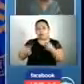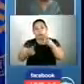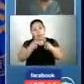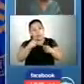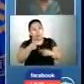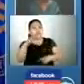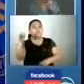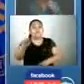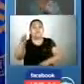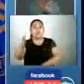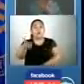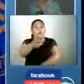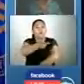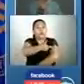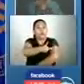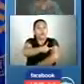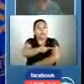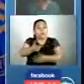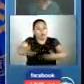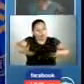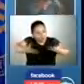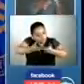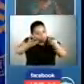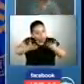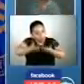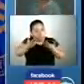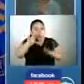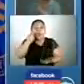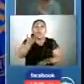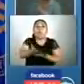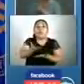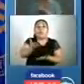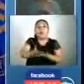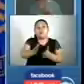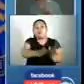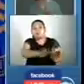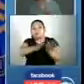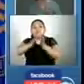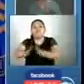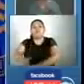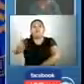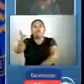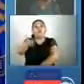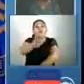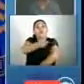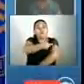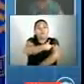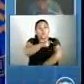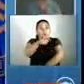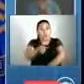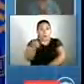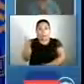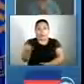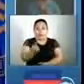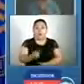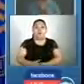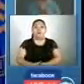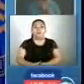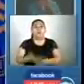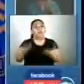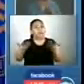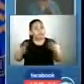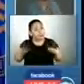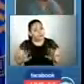que las vacunas suelen tardar años en pasar del reconocimiento del patógeno a la aplicación de la inyección en los brazos de las personas. Lo